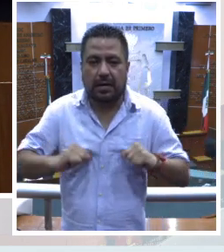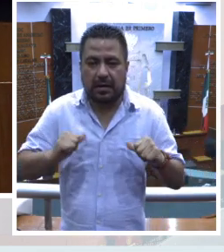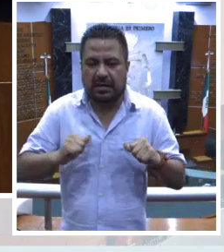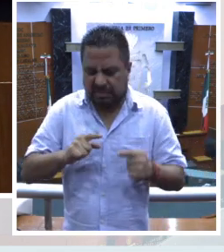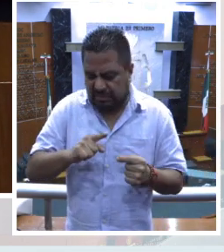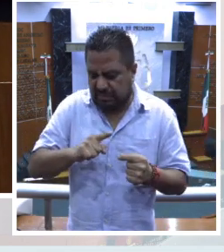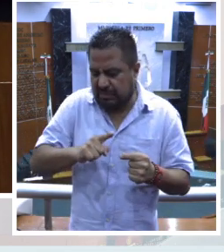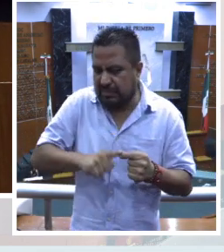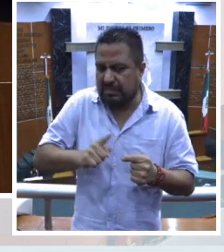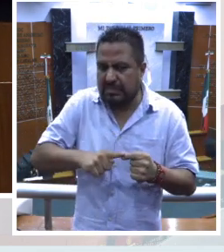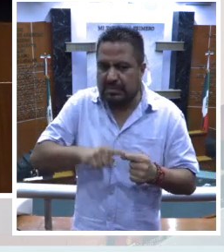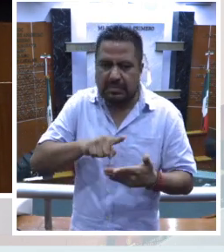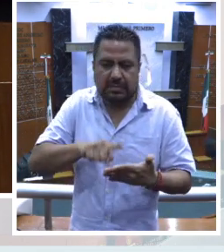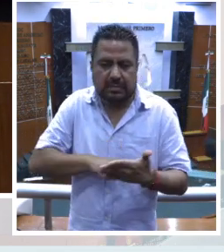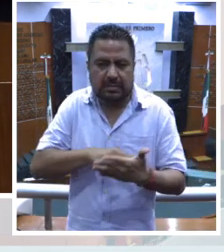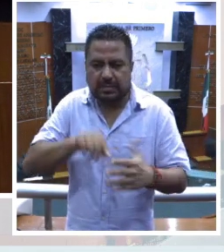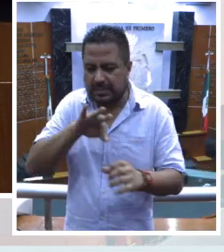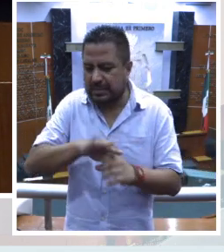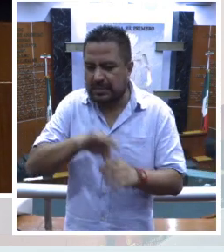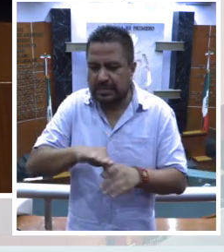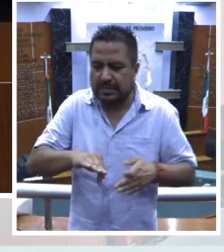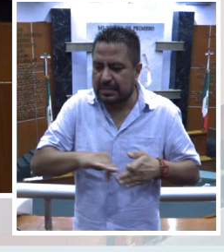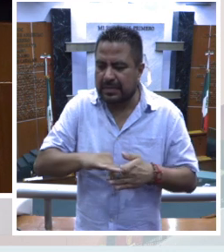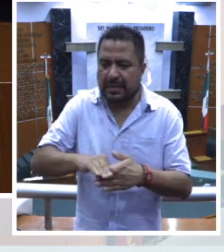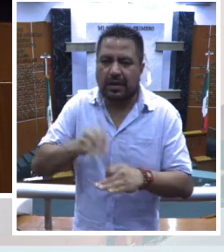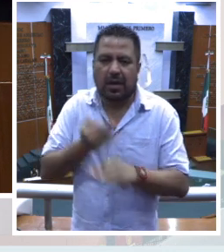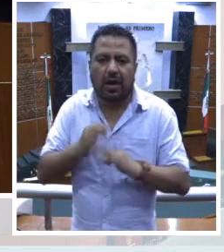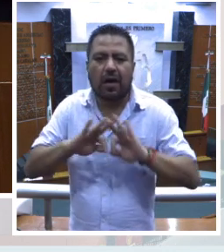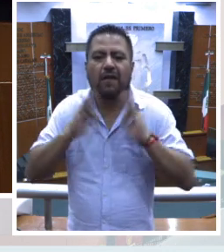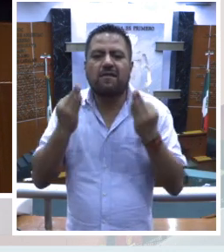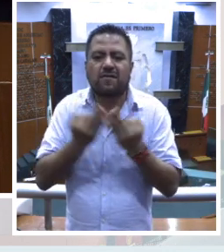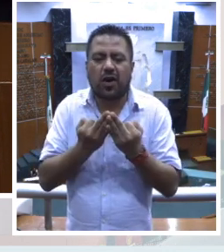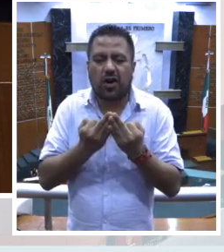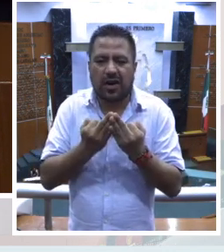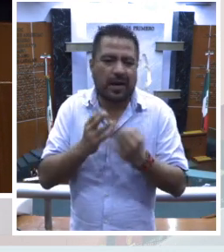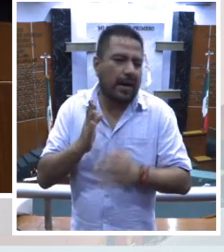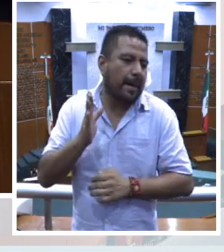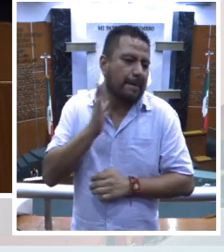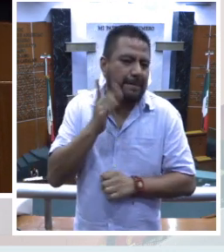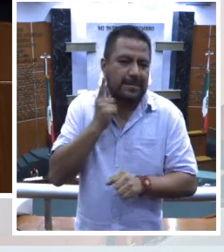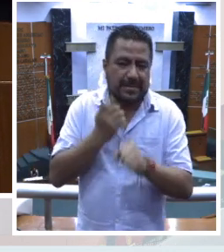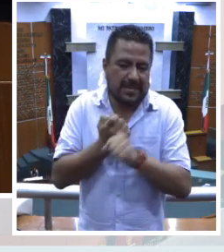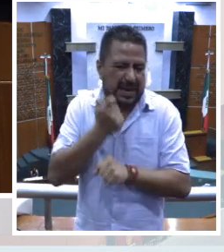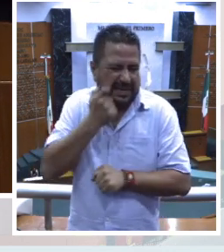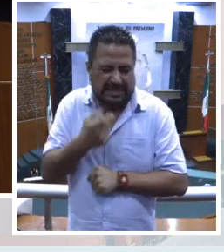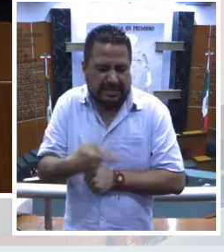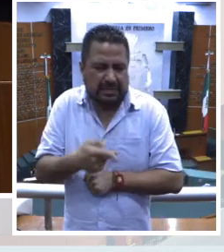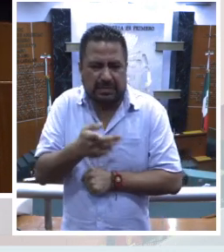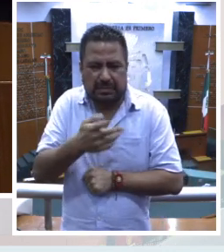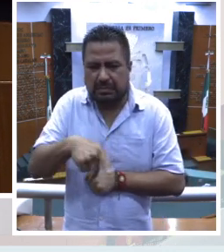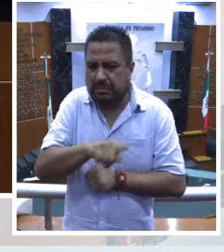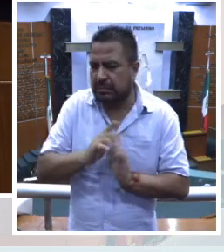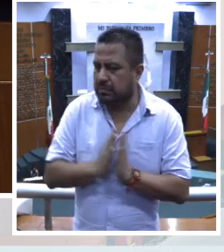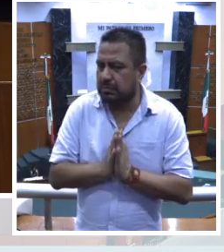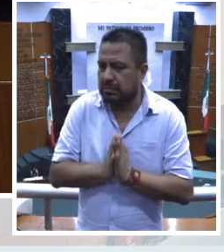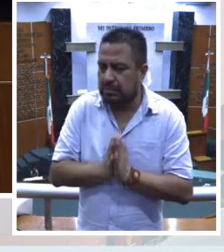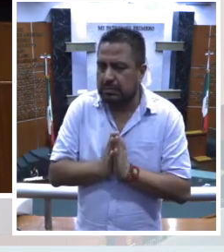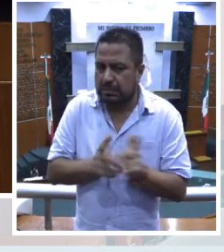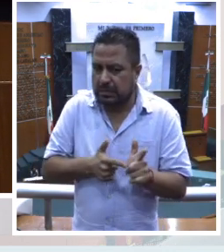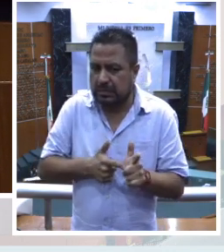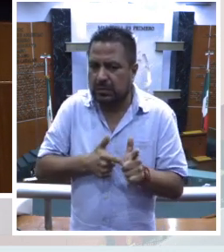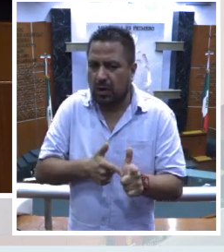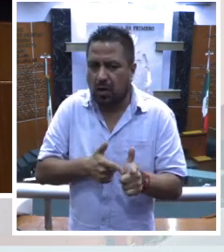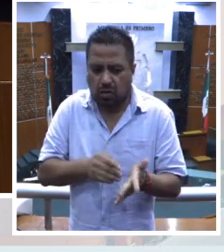en la vía de la elección consecutiva que hoy forman de esta legislatura, les pido que continuemos en esa